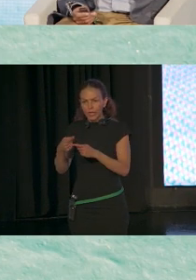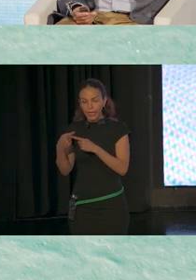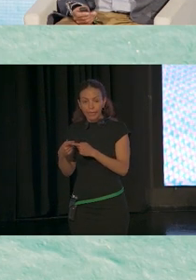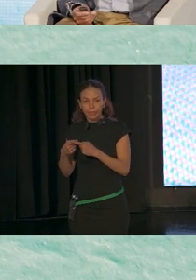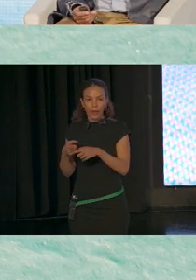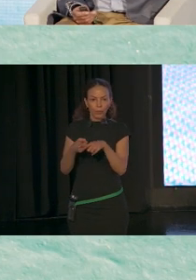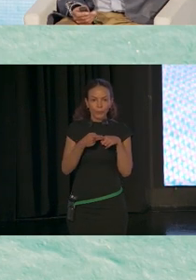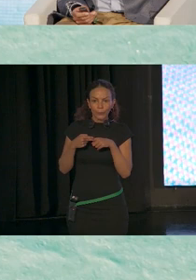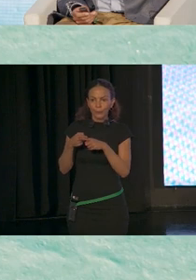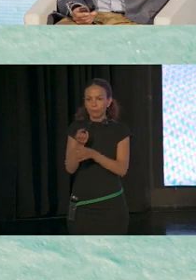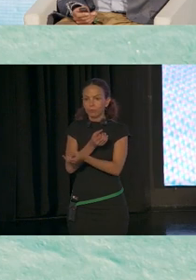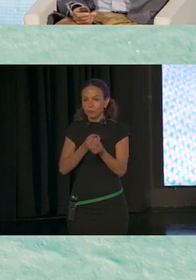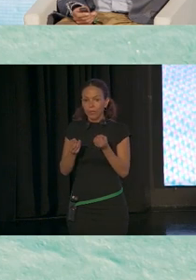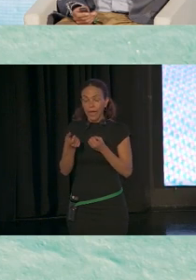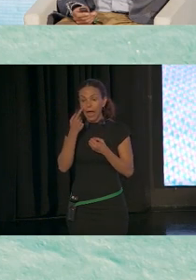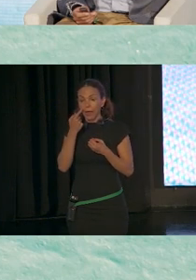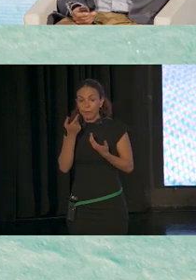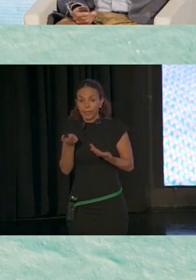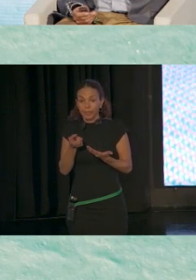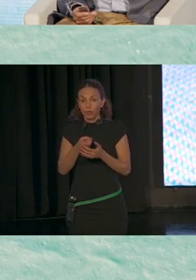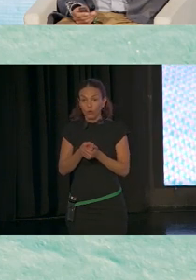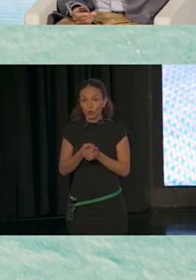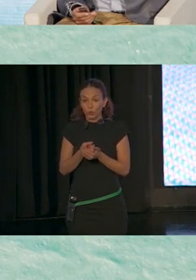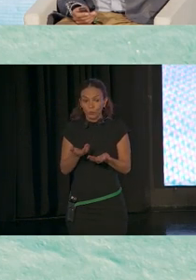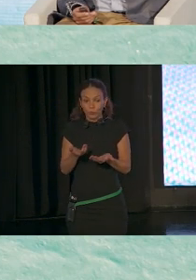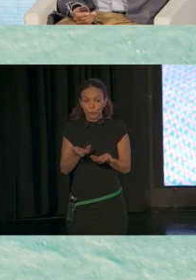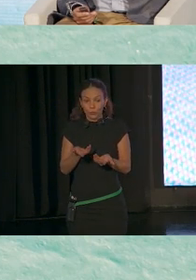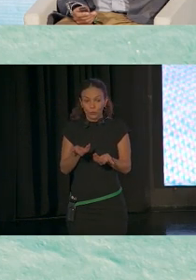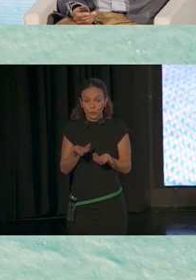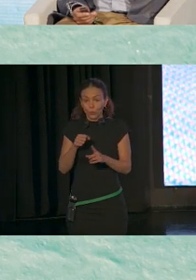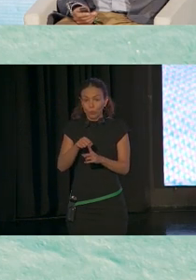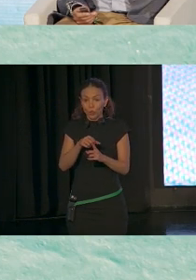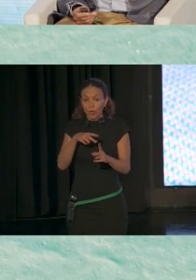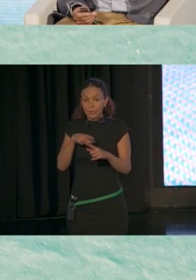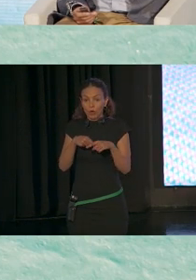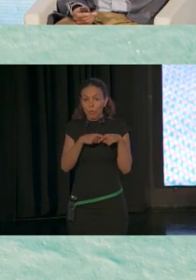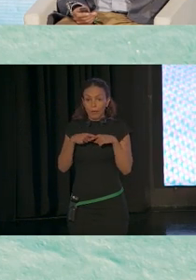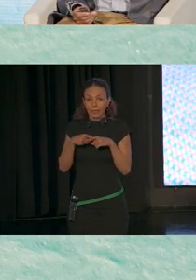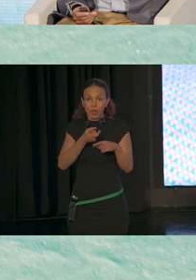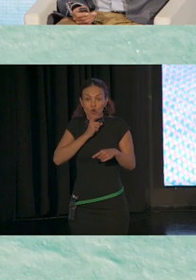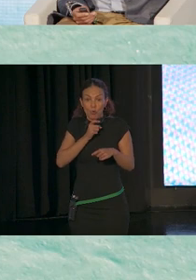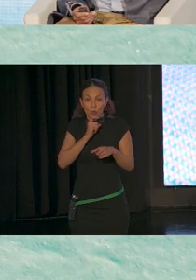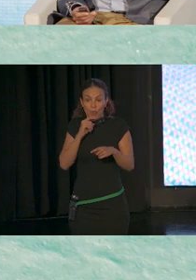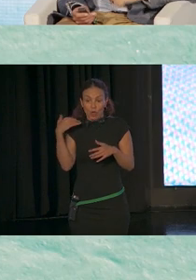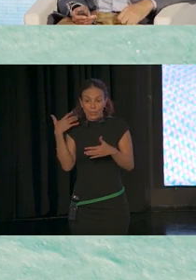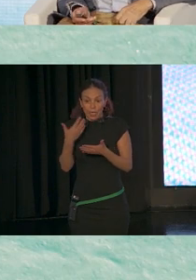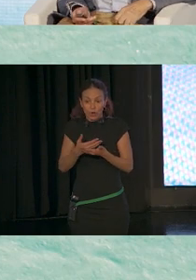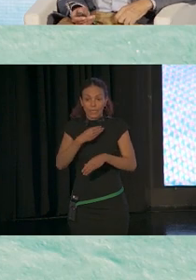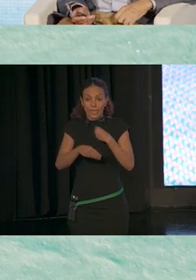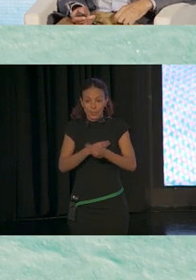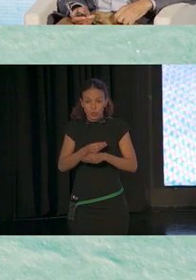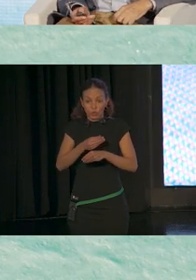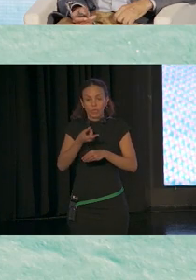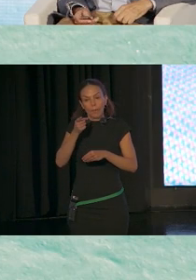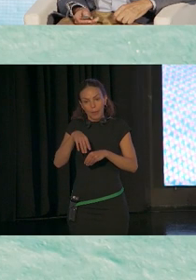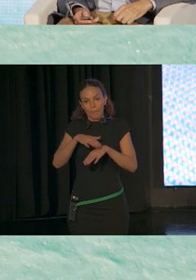bueno, cómo sería o supondría tener una visión compartida de lo que se ha hecho para también orientar el